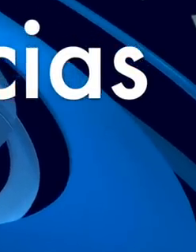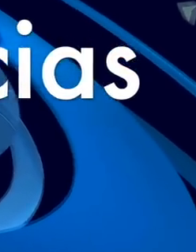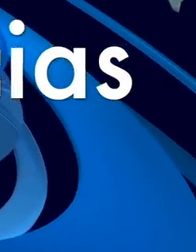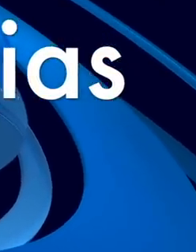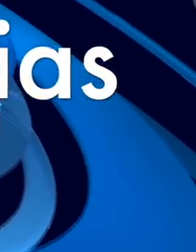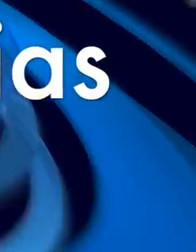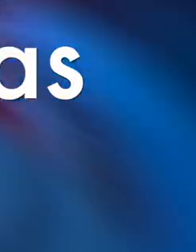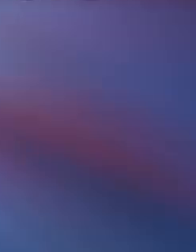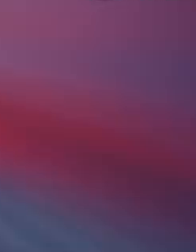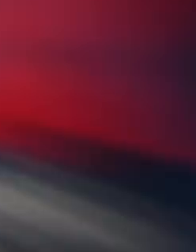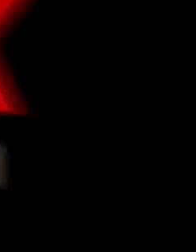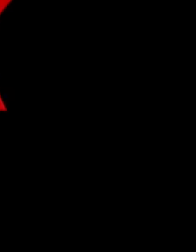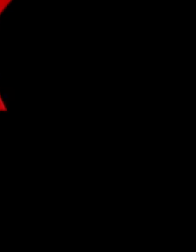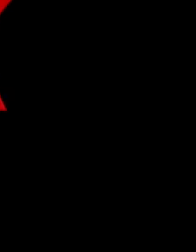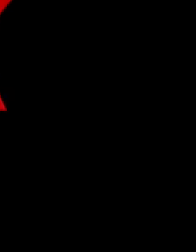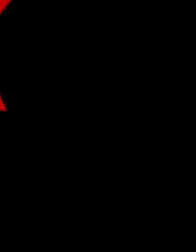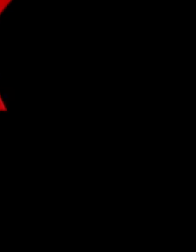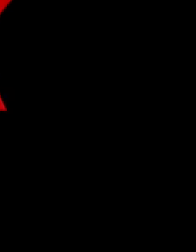Música